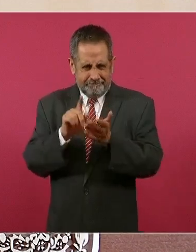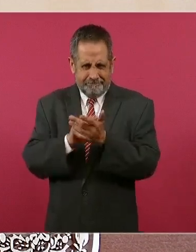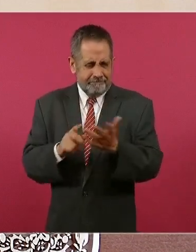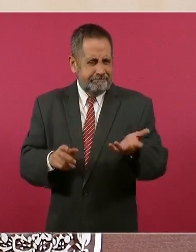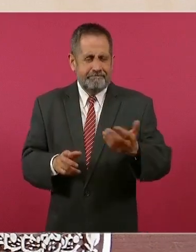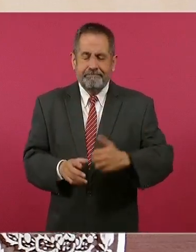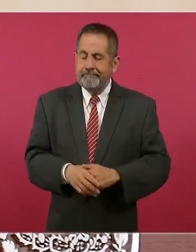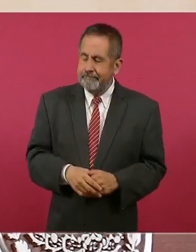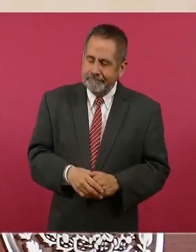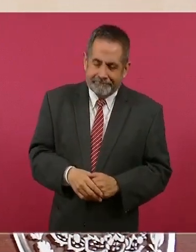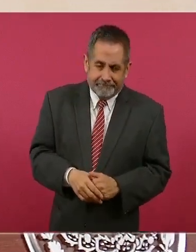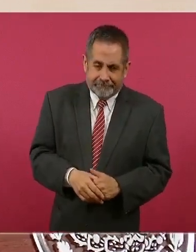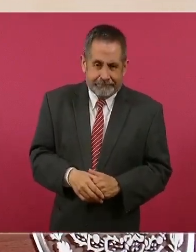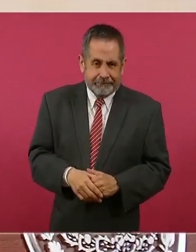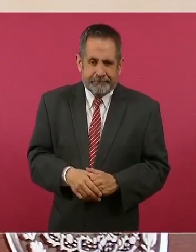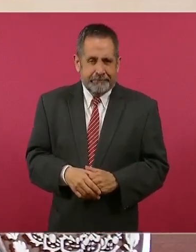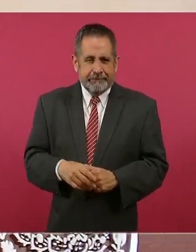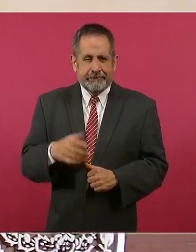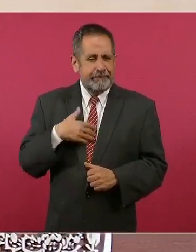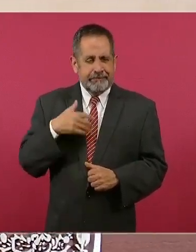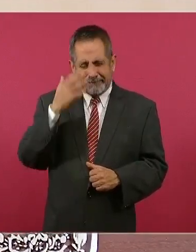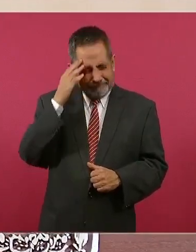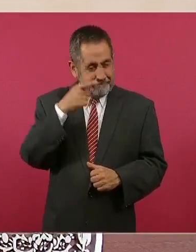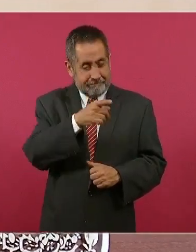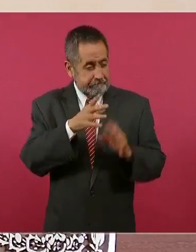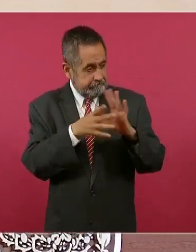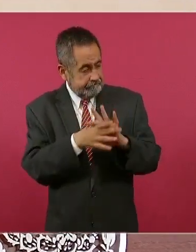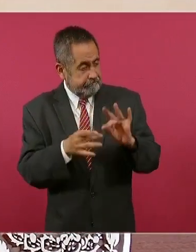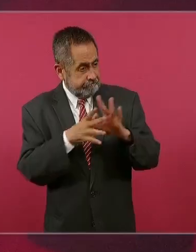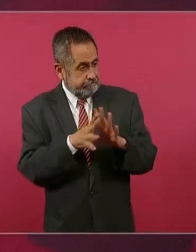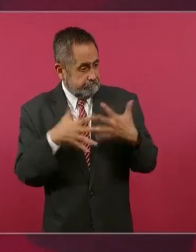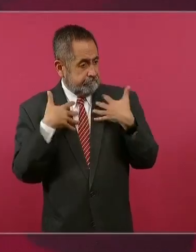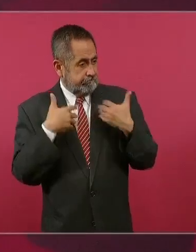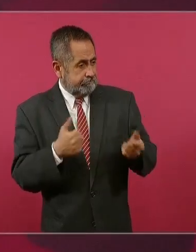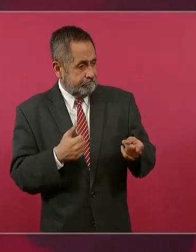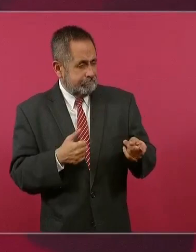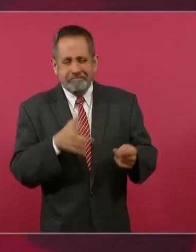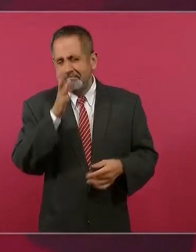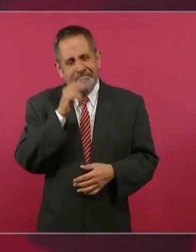O sea, ¿cómo se va a convencer a una persona así?